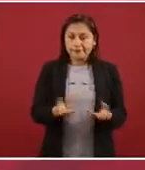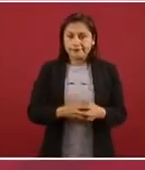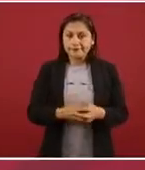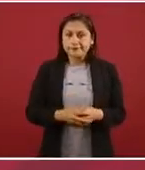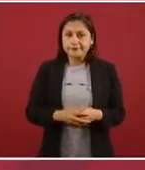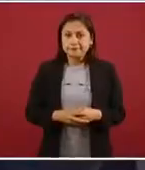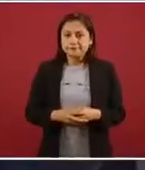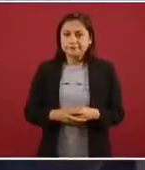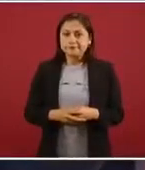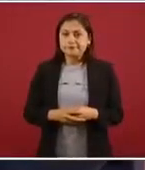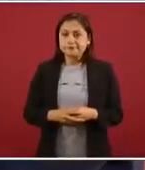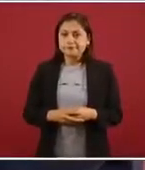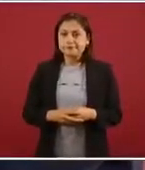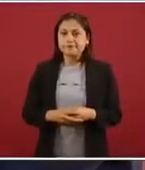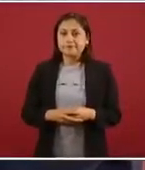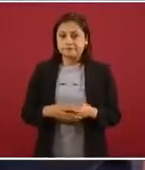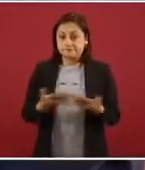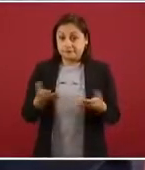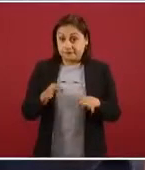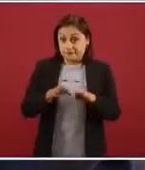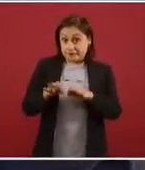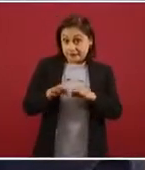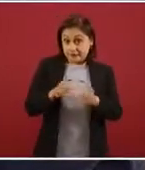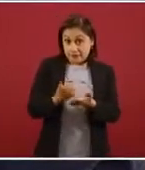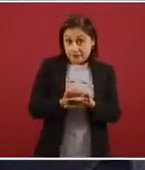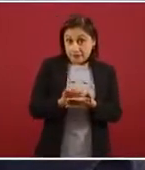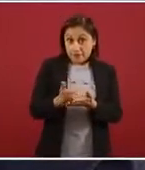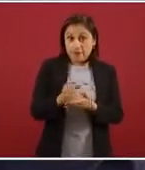Y aumentó el salario mínimo 16%.